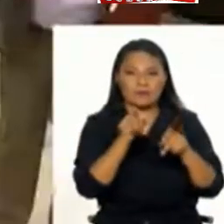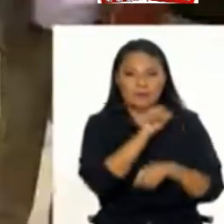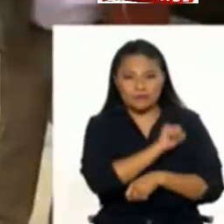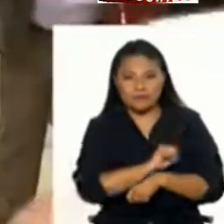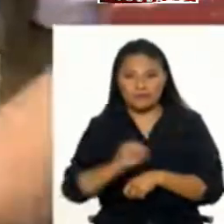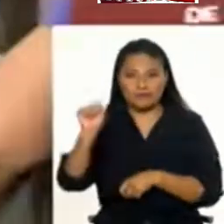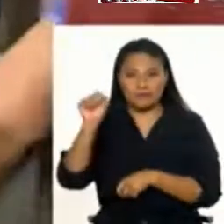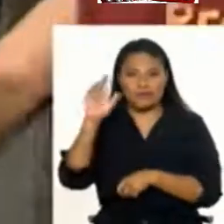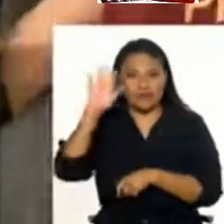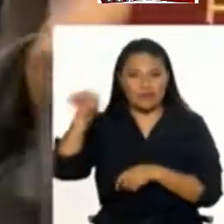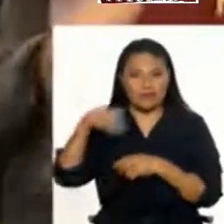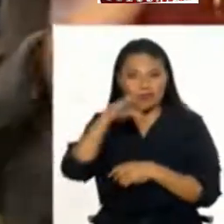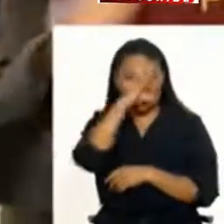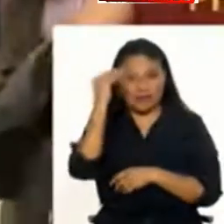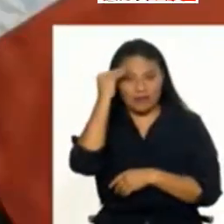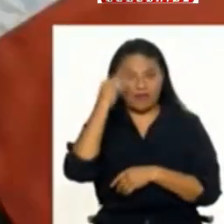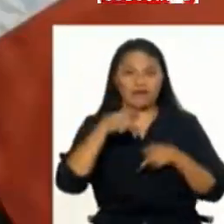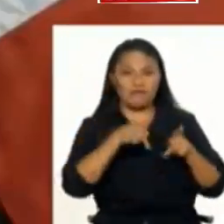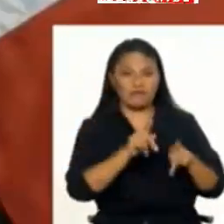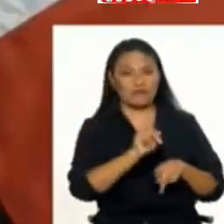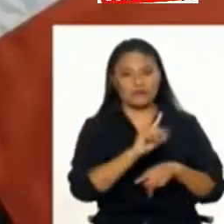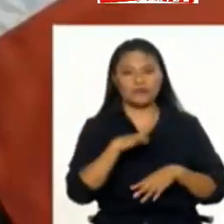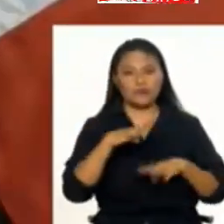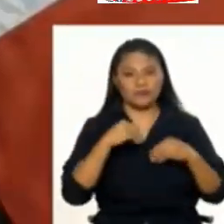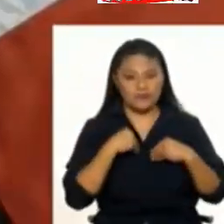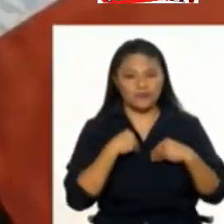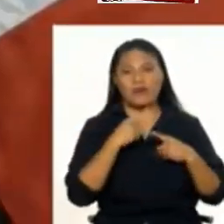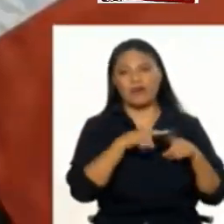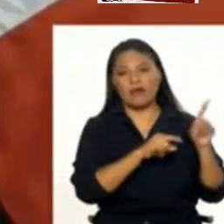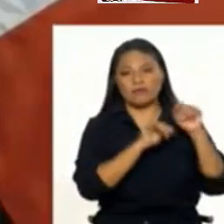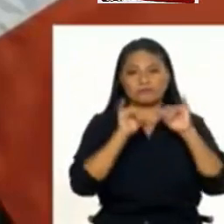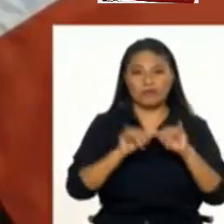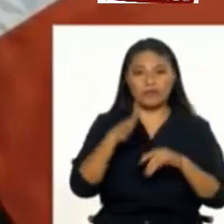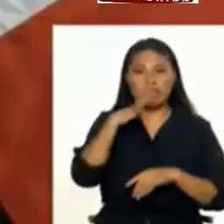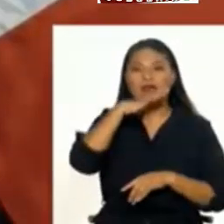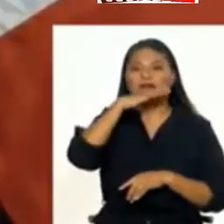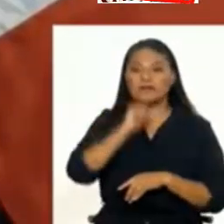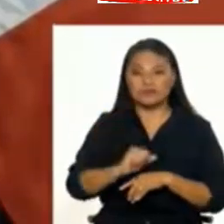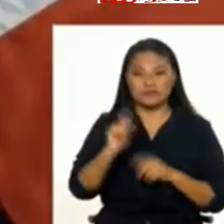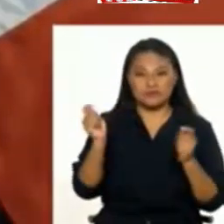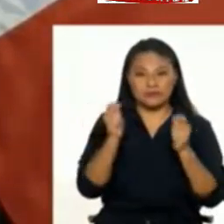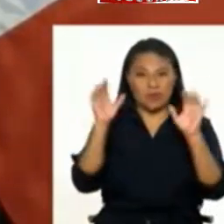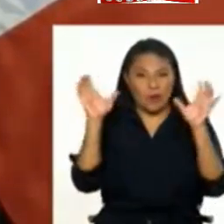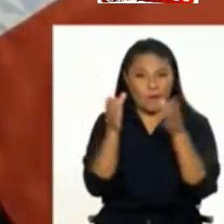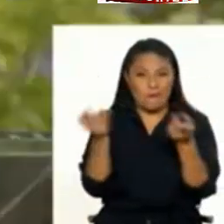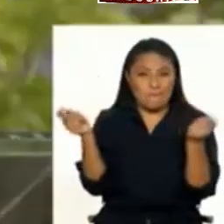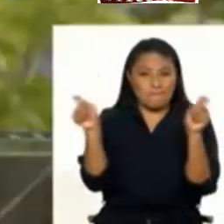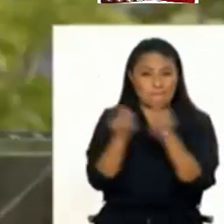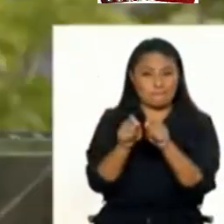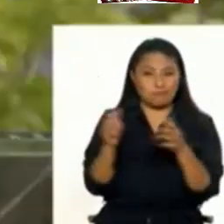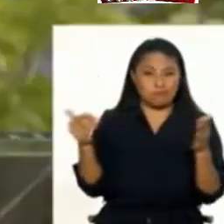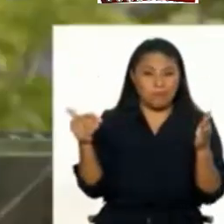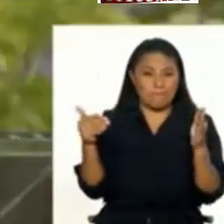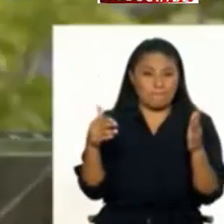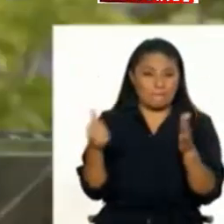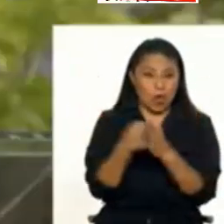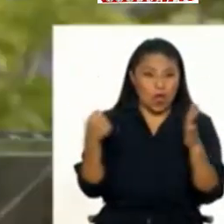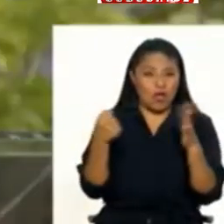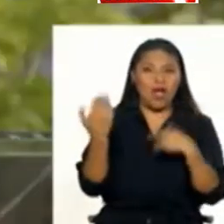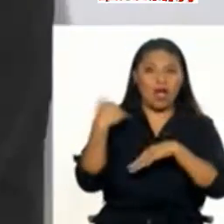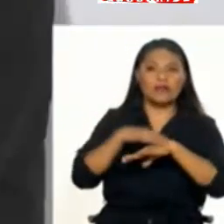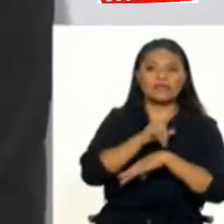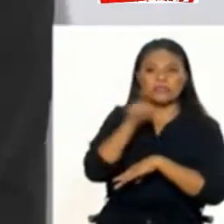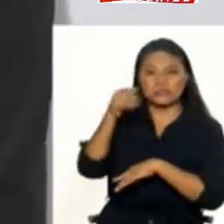a México del expresidente Pedro Castillo. Tras su fallido intento de dar un golpe de Estado y luego que asumiera el cargo la presidenta